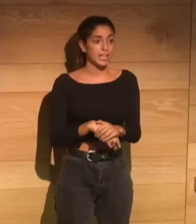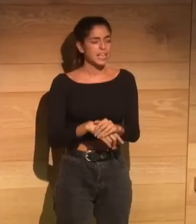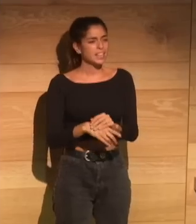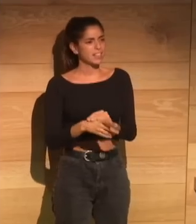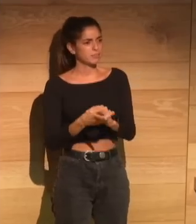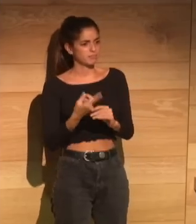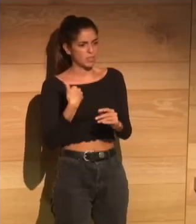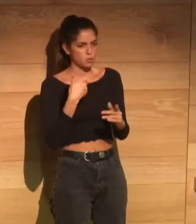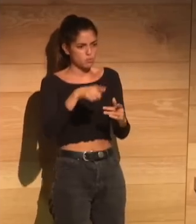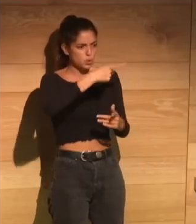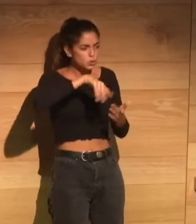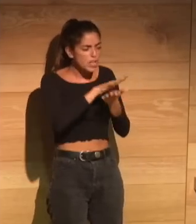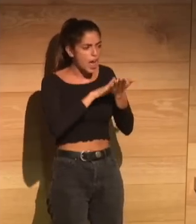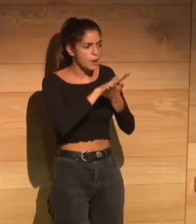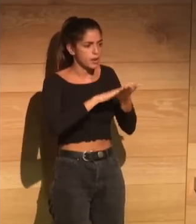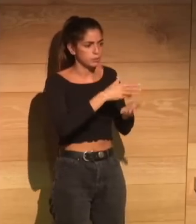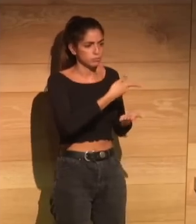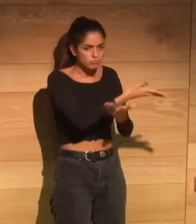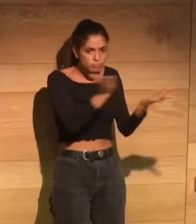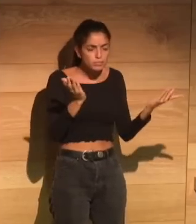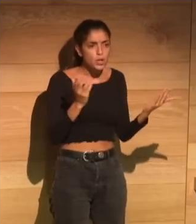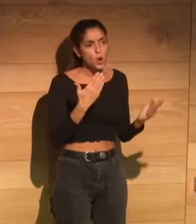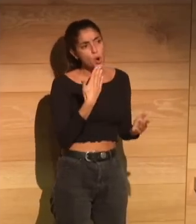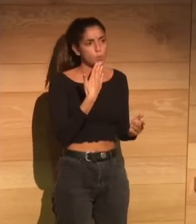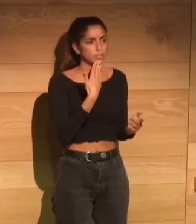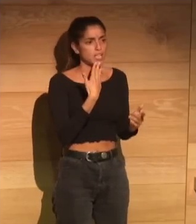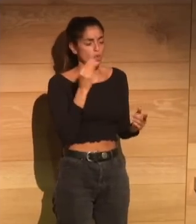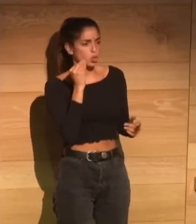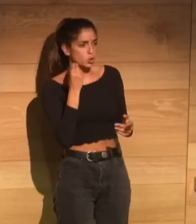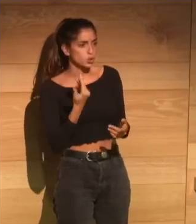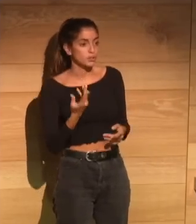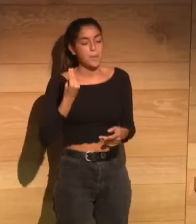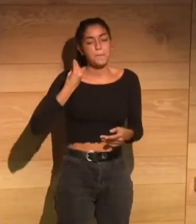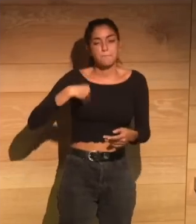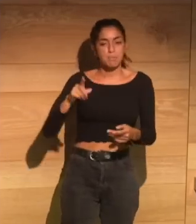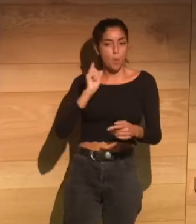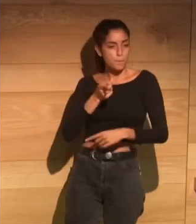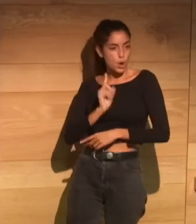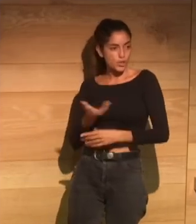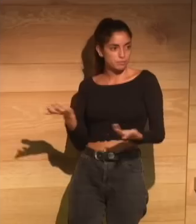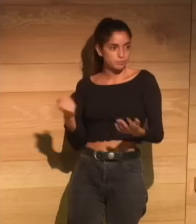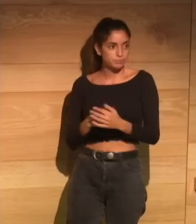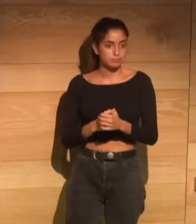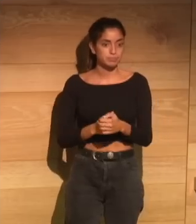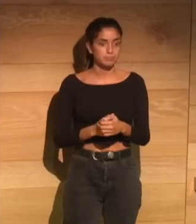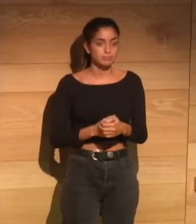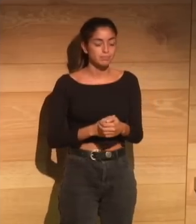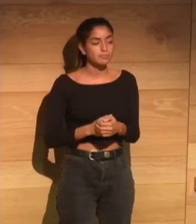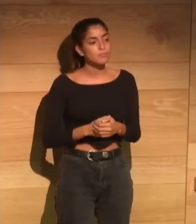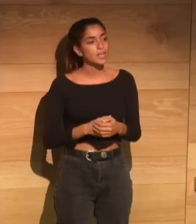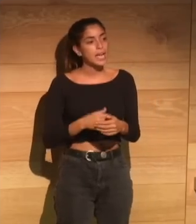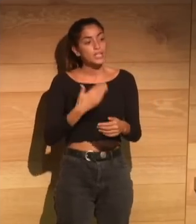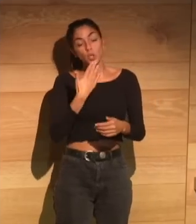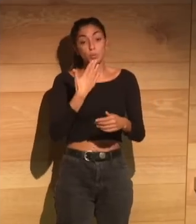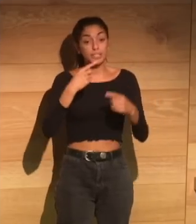fueran tontos. Porque no sabe cómo hacerles mirar una polla y al final es verdad. Entonces, que... Tú tienes una salchicha de Frankfurt flotando delante